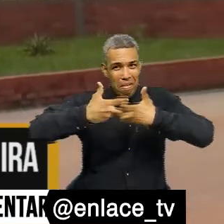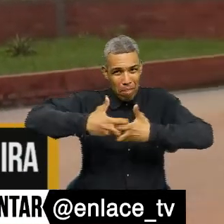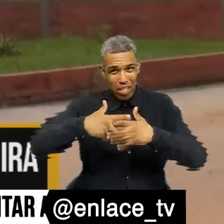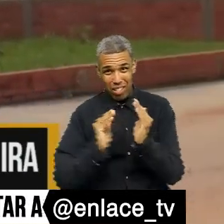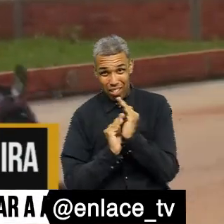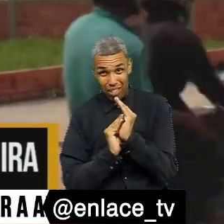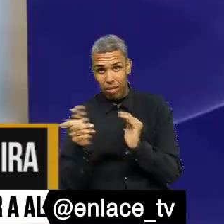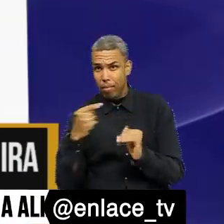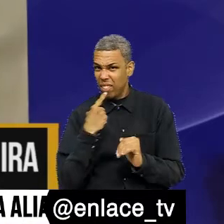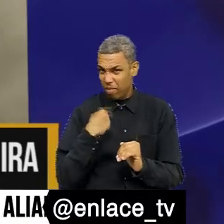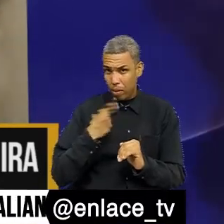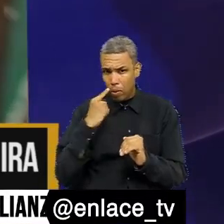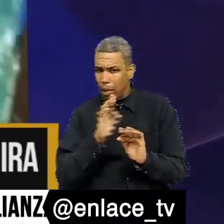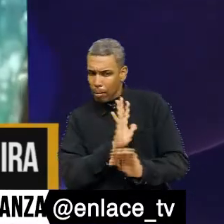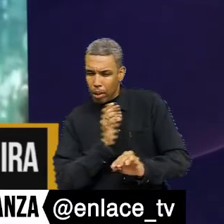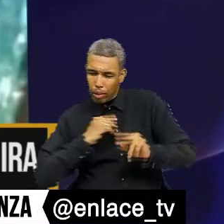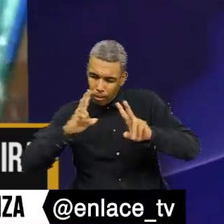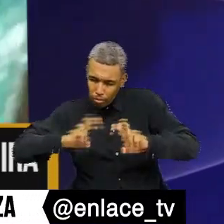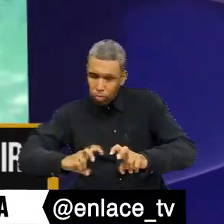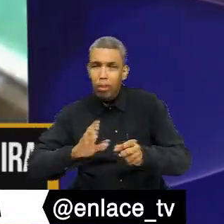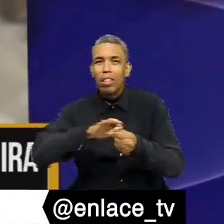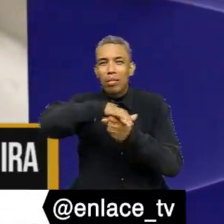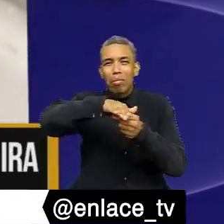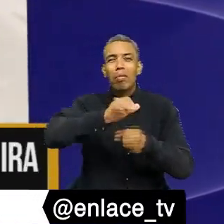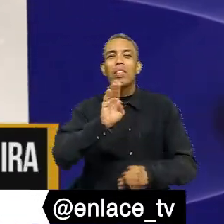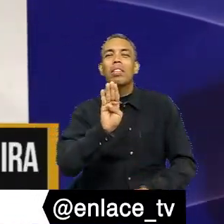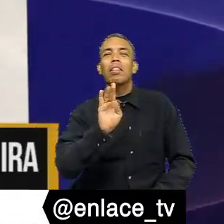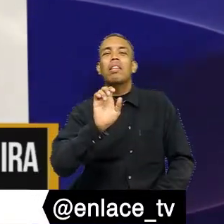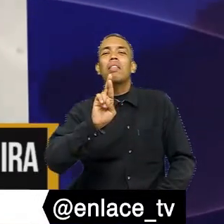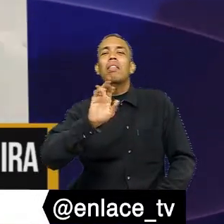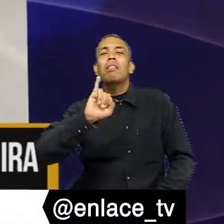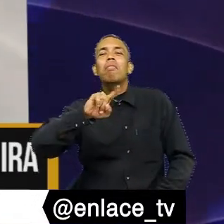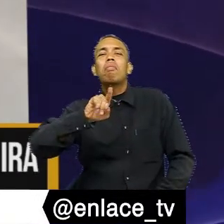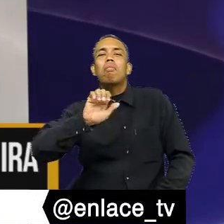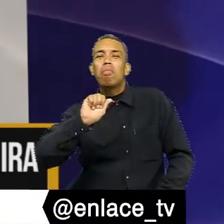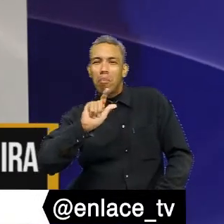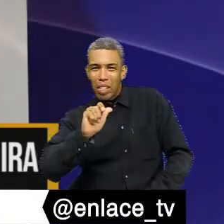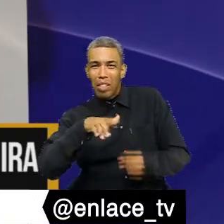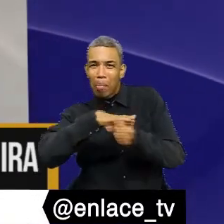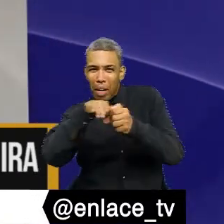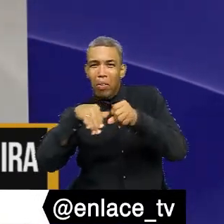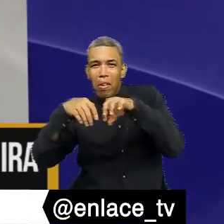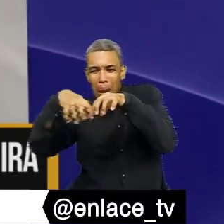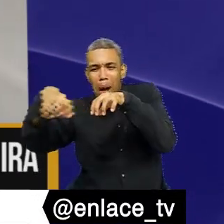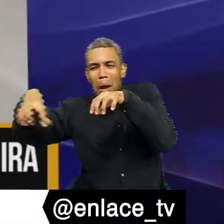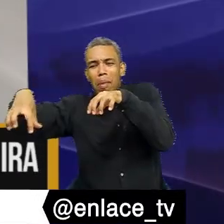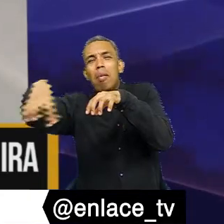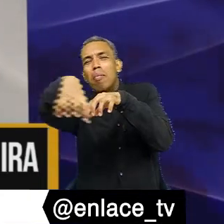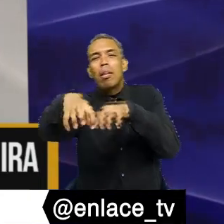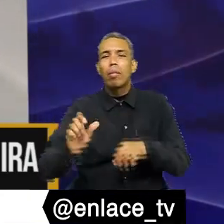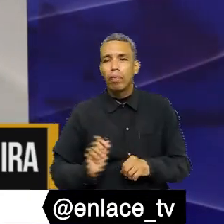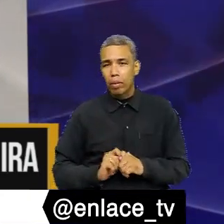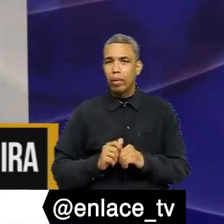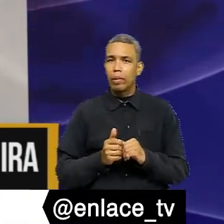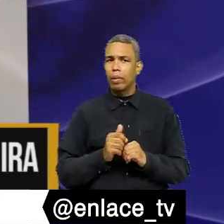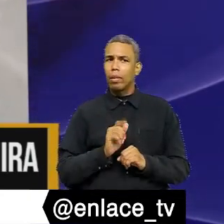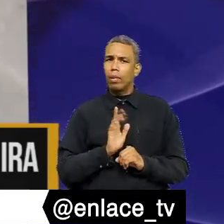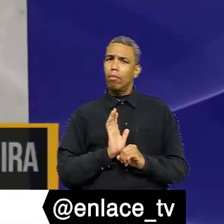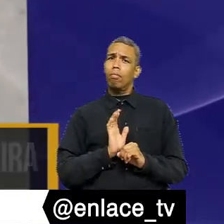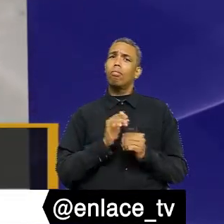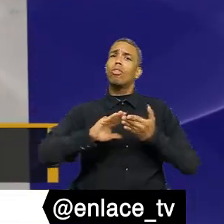barrio Brisas de Altamira y la comunidad aledaña al sector se han visto afectados por el suministro de agua potable. Mientras tanto, la